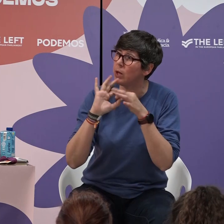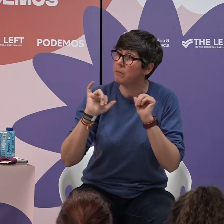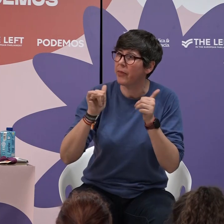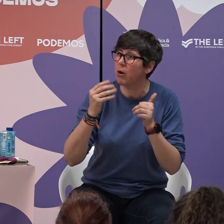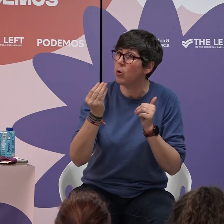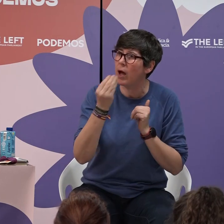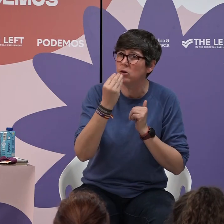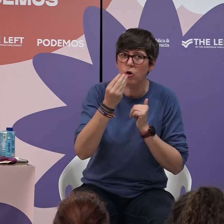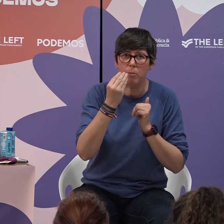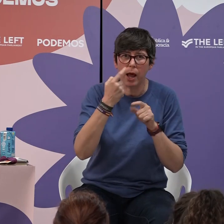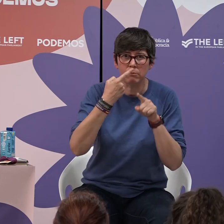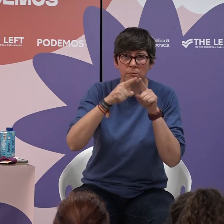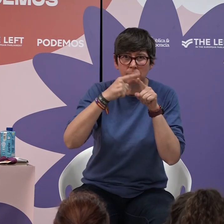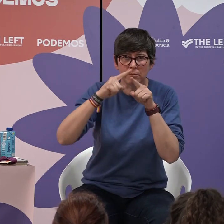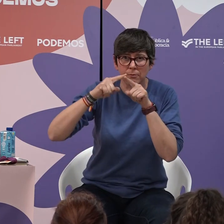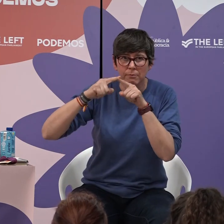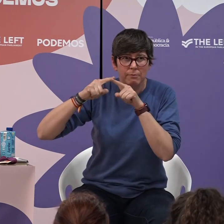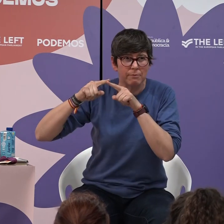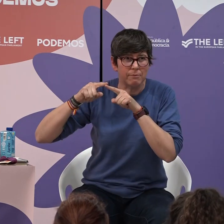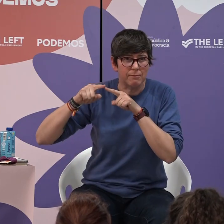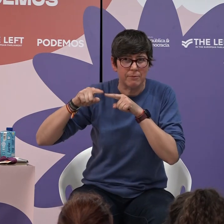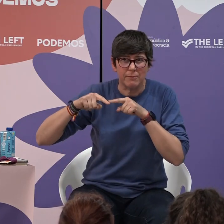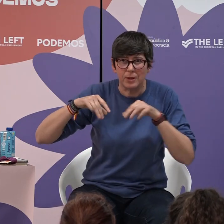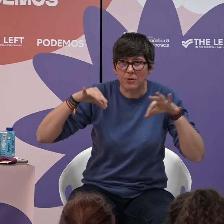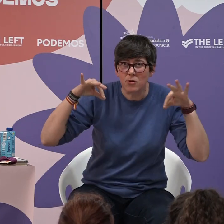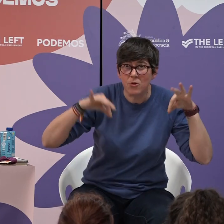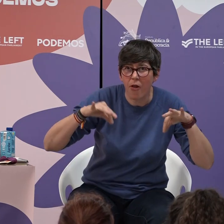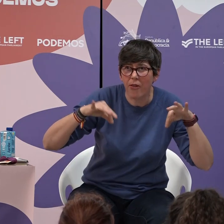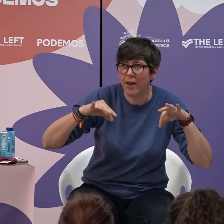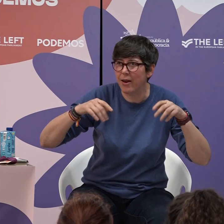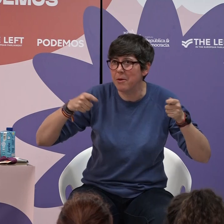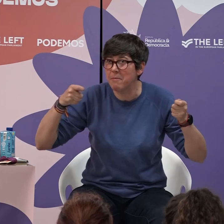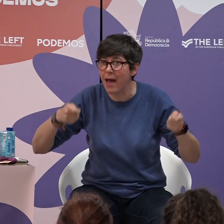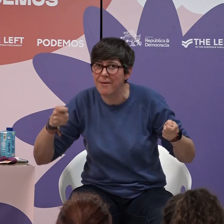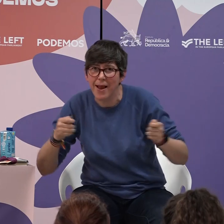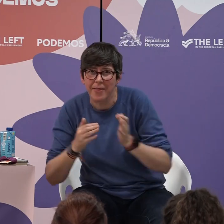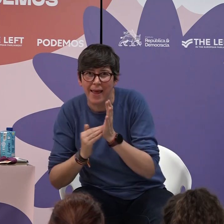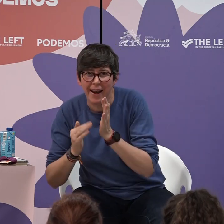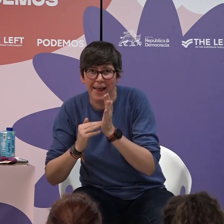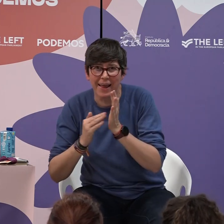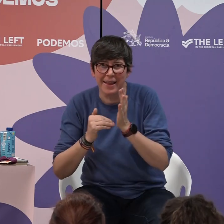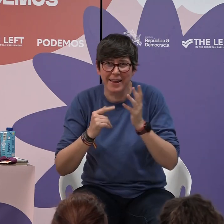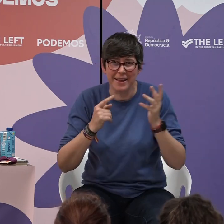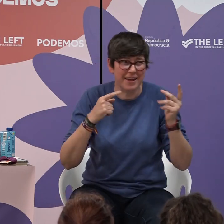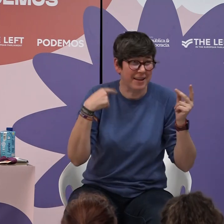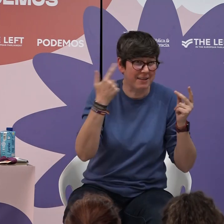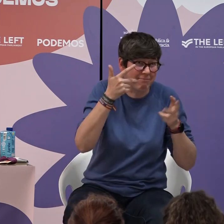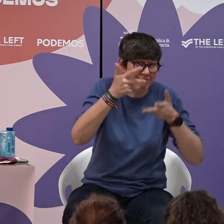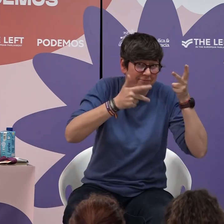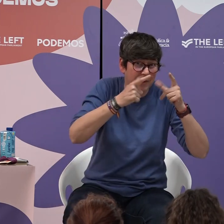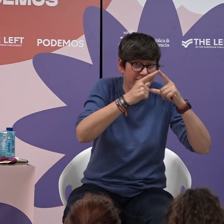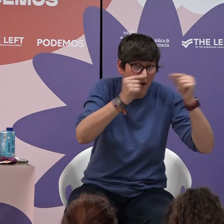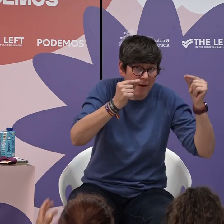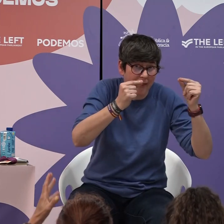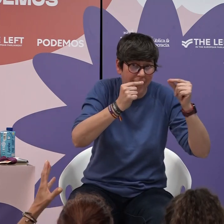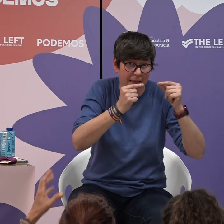une Yo creo que es un país une y que se empieza por la gastronomía distinta Pues el cocido madrileño la paella valenciana